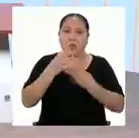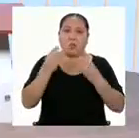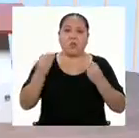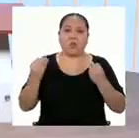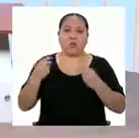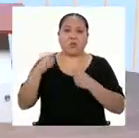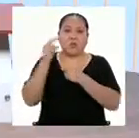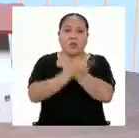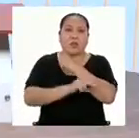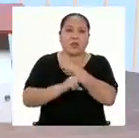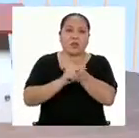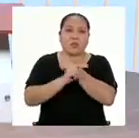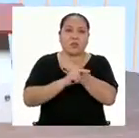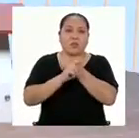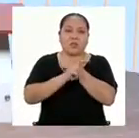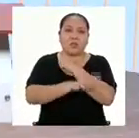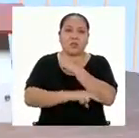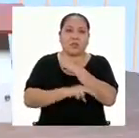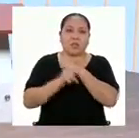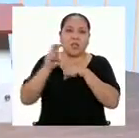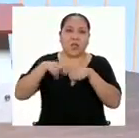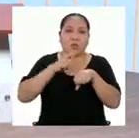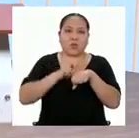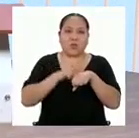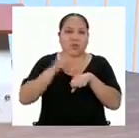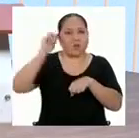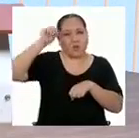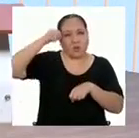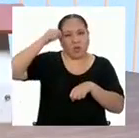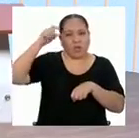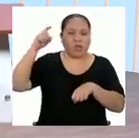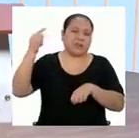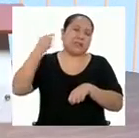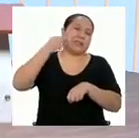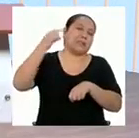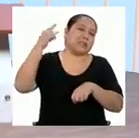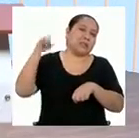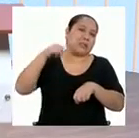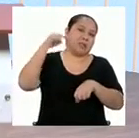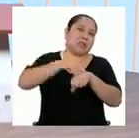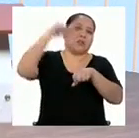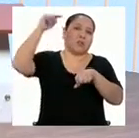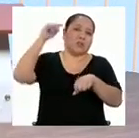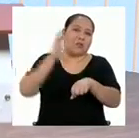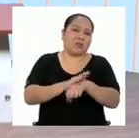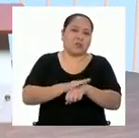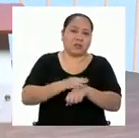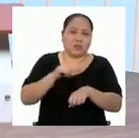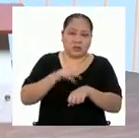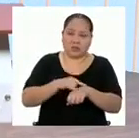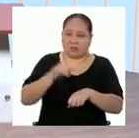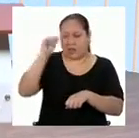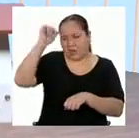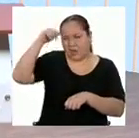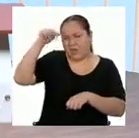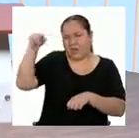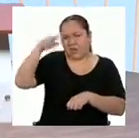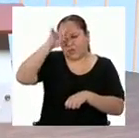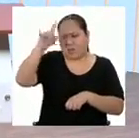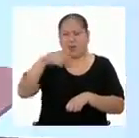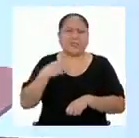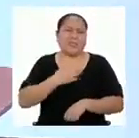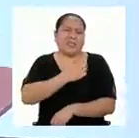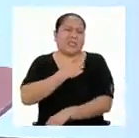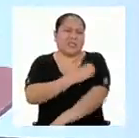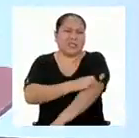Sí, mucha naturaleza. Recuerdo que me picaron duro los mosquitos, tanto que cada vez que recuerdo el viaje, me